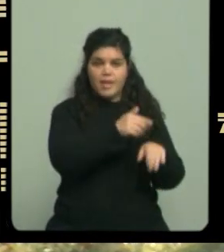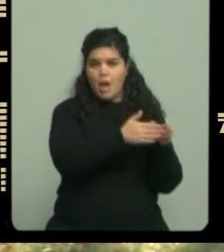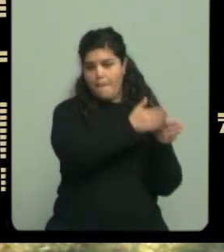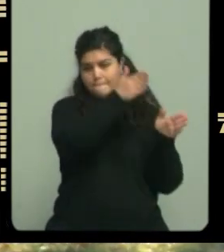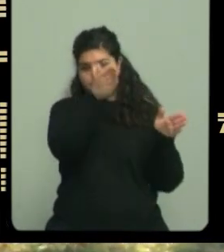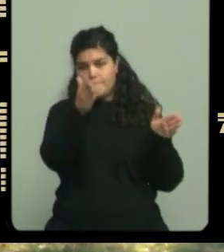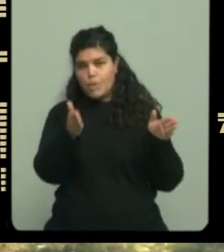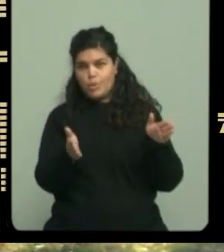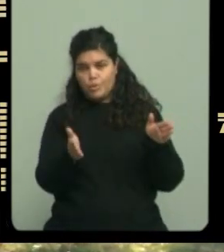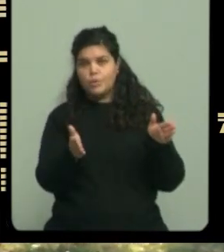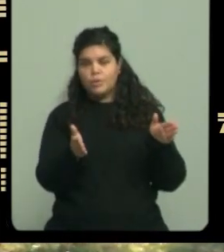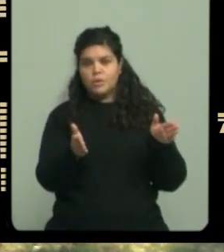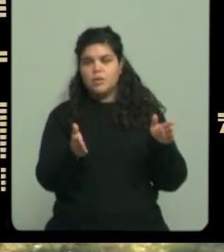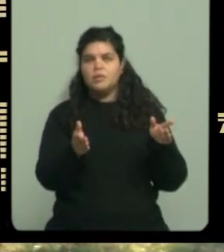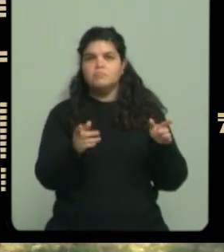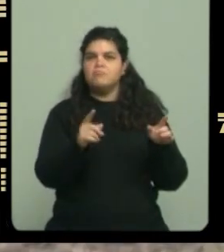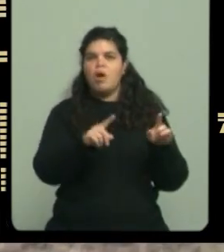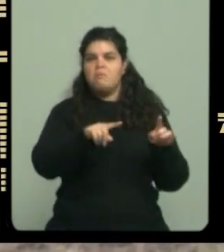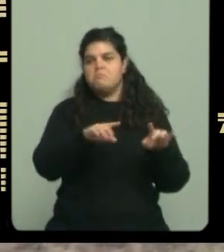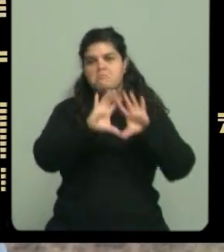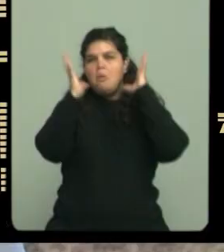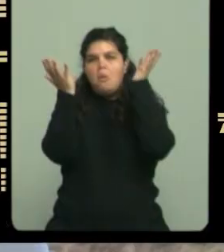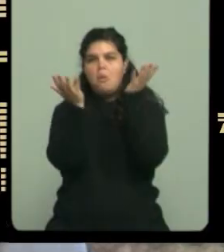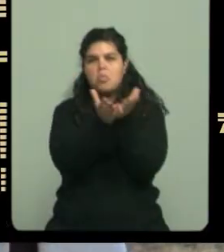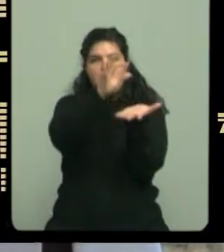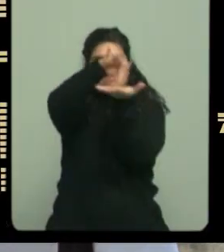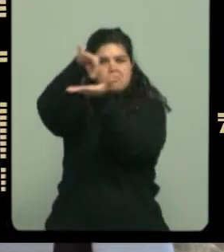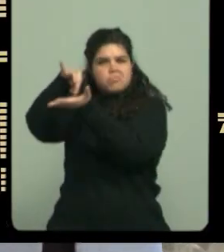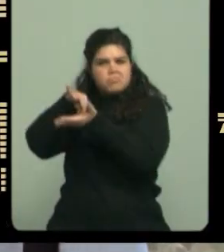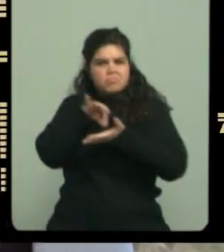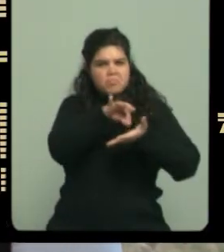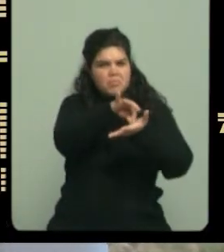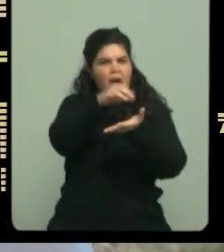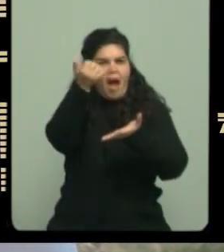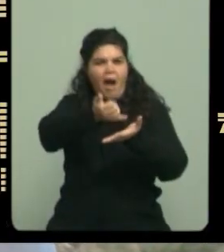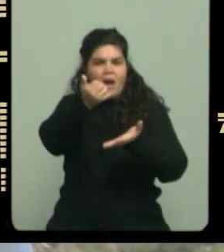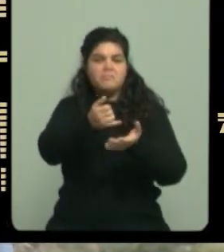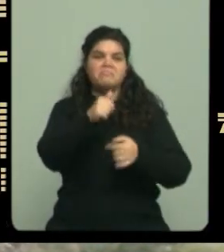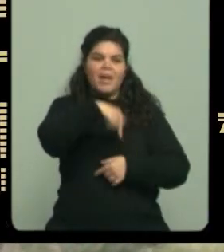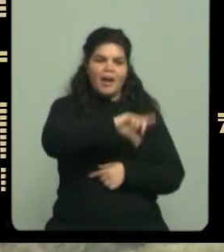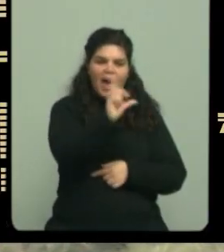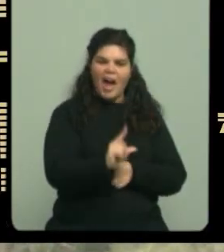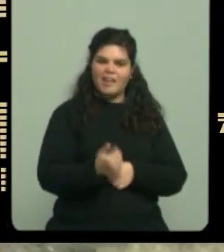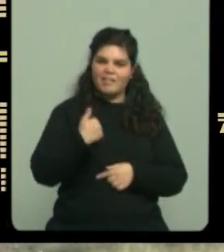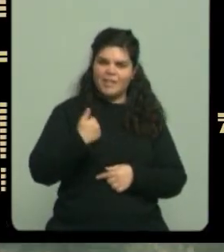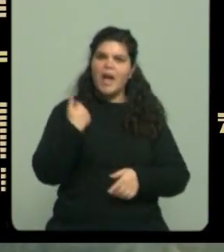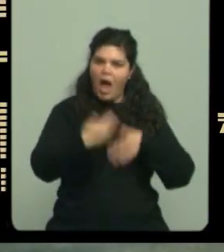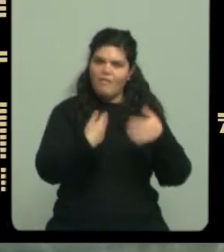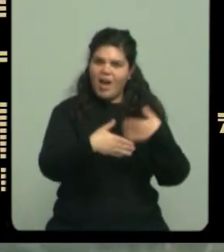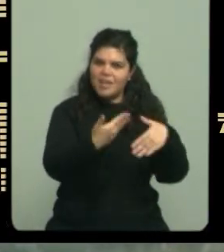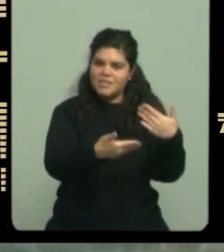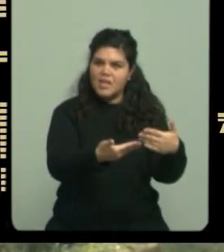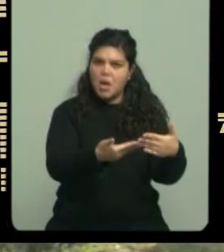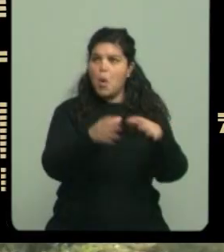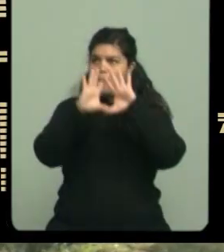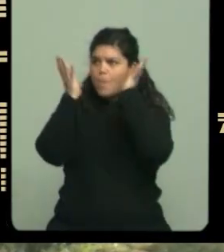tiempos donde en otras partes del mundo, digo, hemos avanzado un montón en los últimos años en Argentina y en el